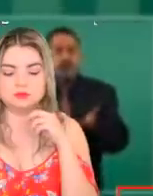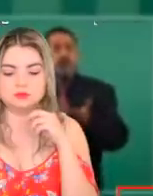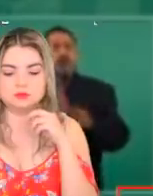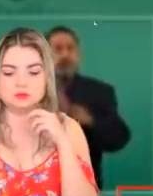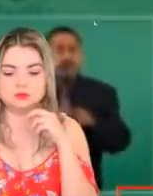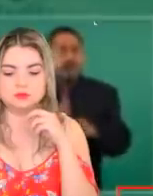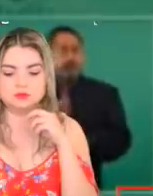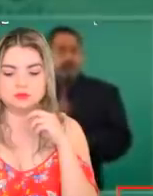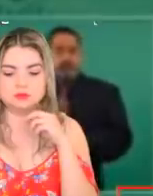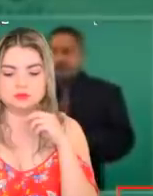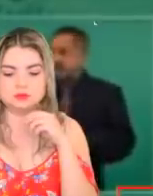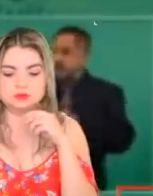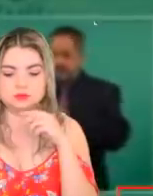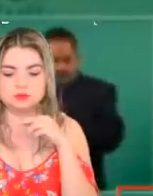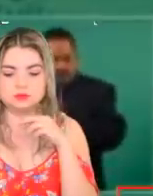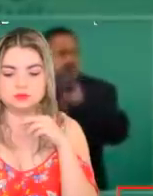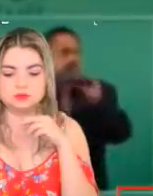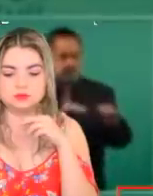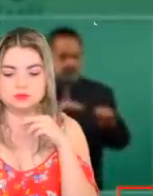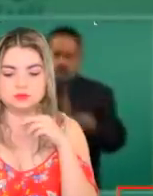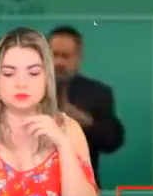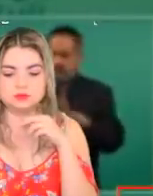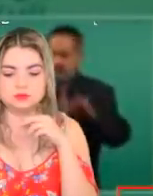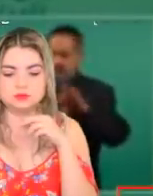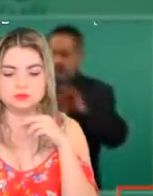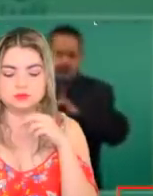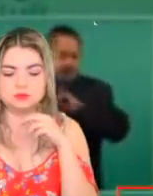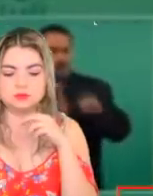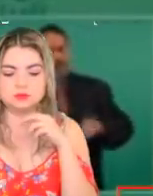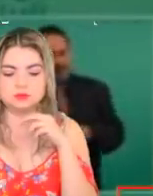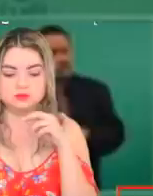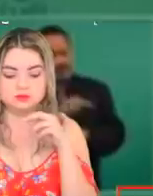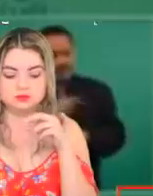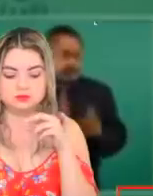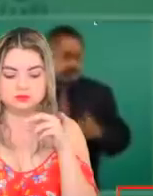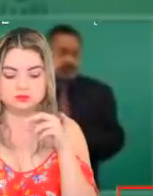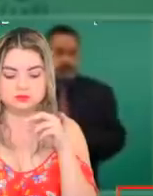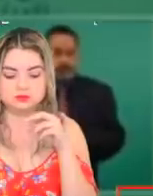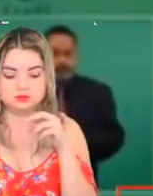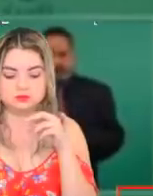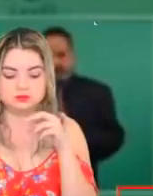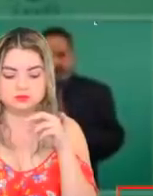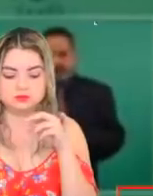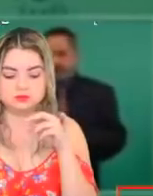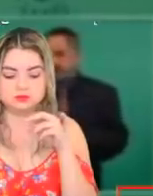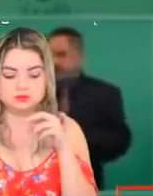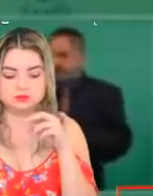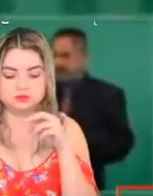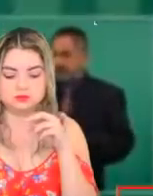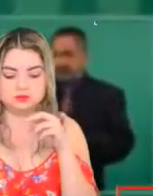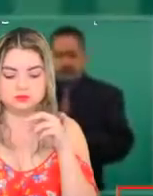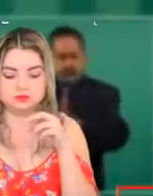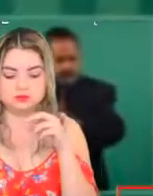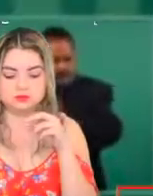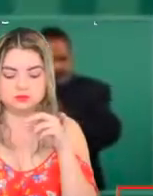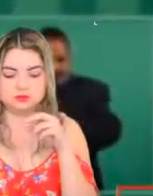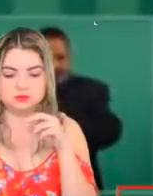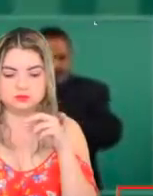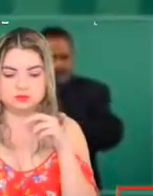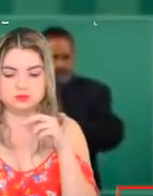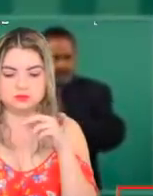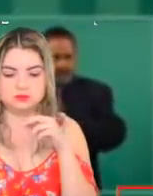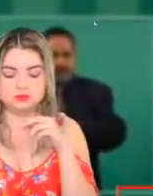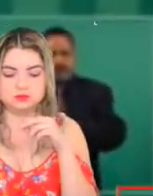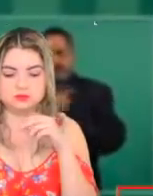sino en especialidades. Eso es muy importante. Entonces, Zoé Robledo, que nos está escuchando,